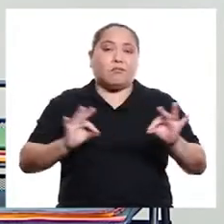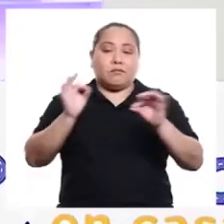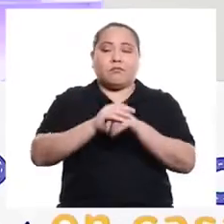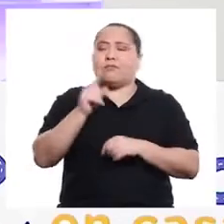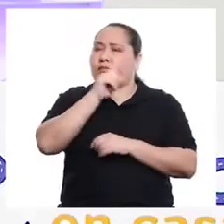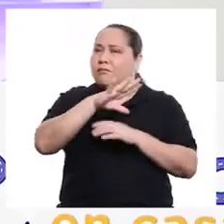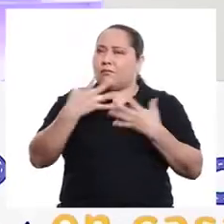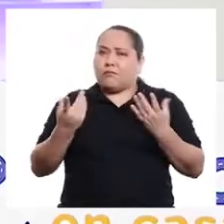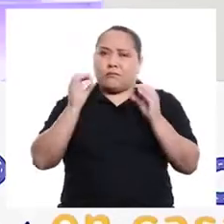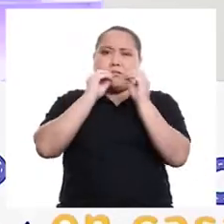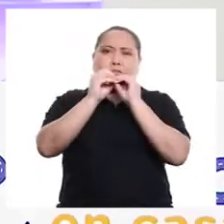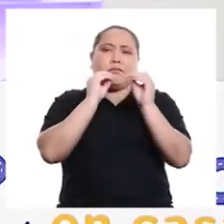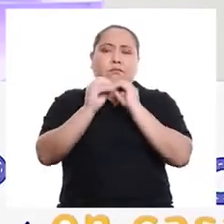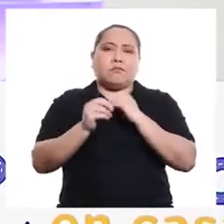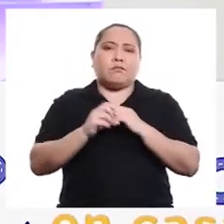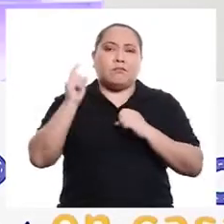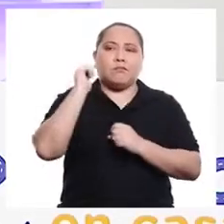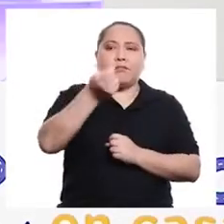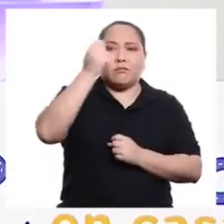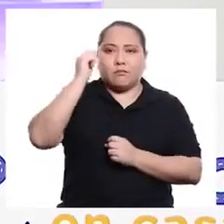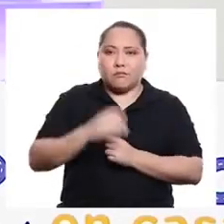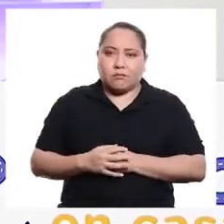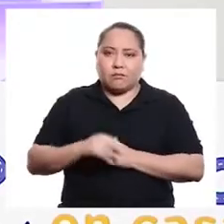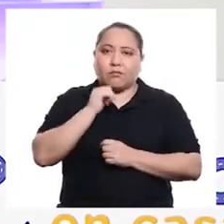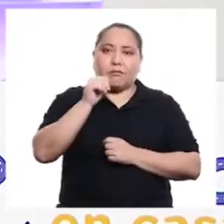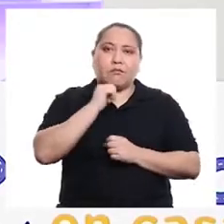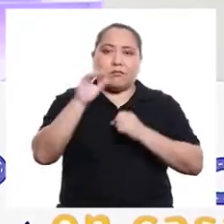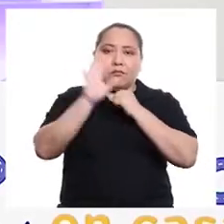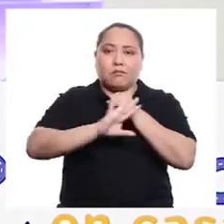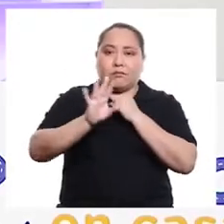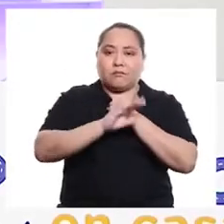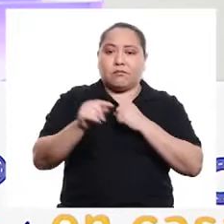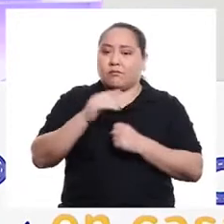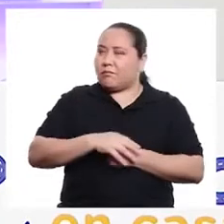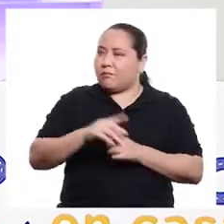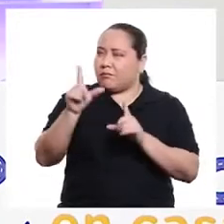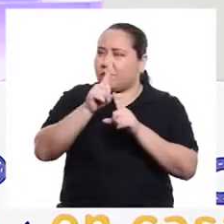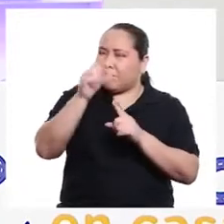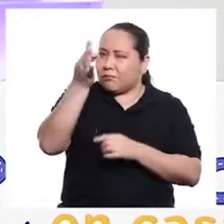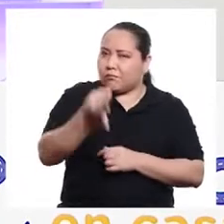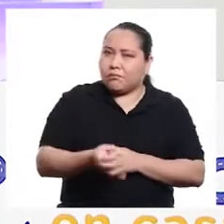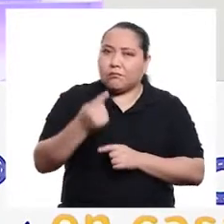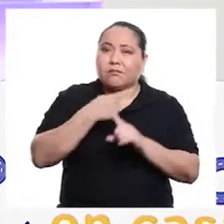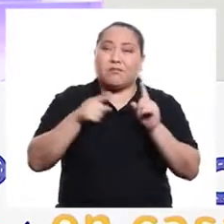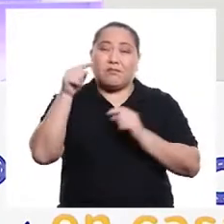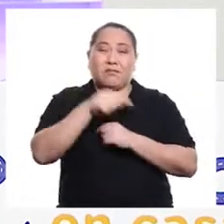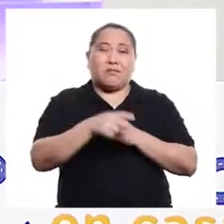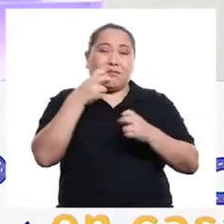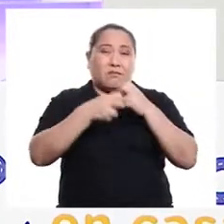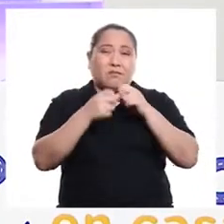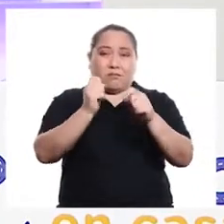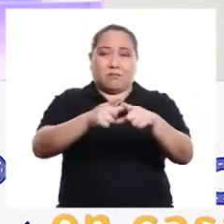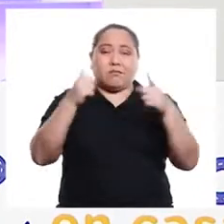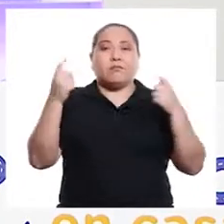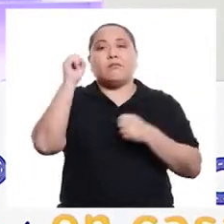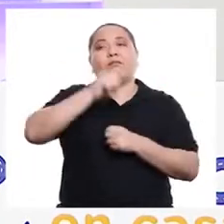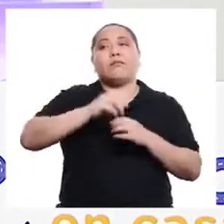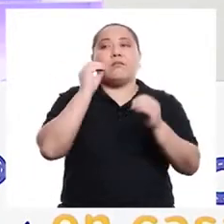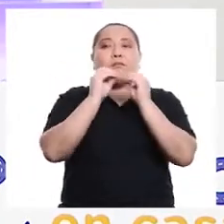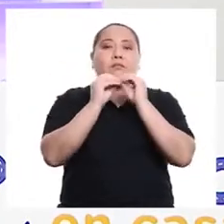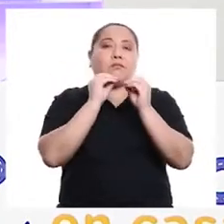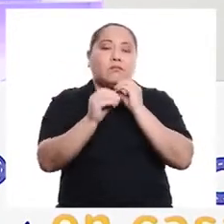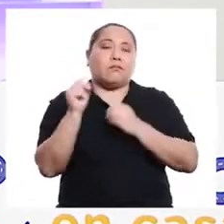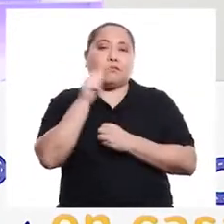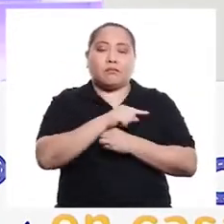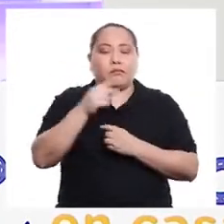primeras. No hay una solución mágica para la inseguridad ciudadana en Latinoamérica, ¿verdad? Pero este grave problema sí tiene